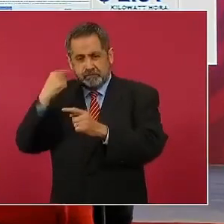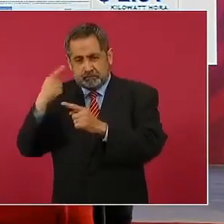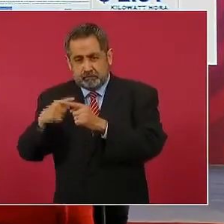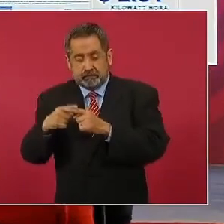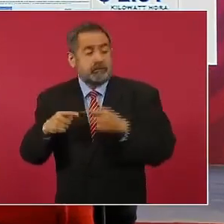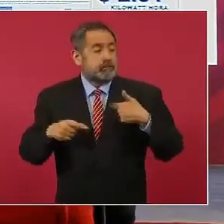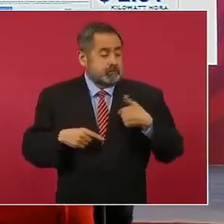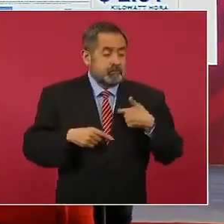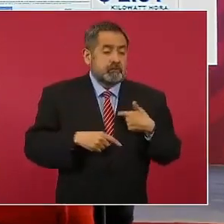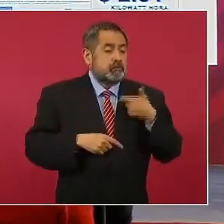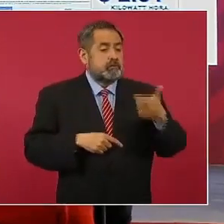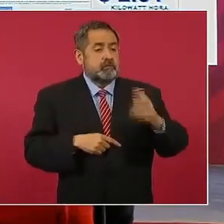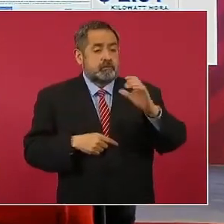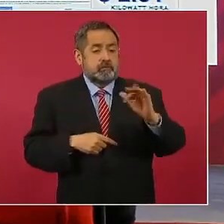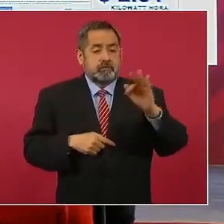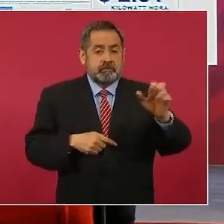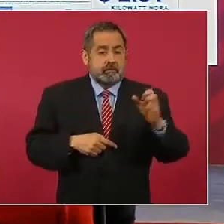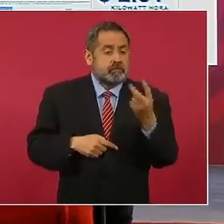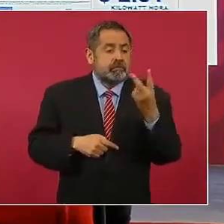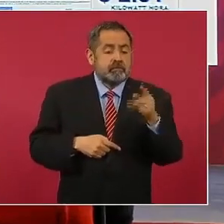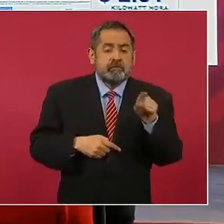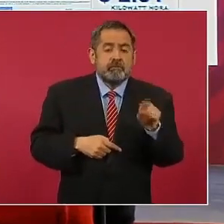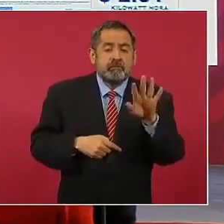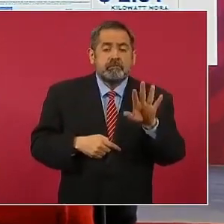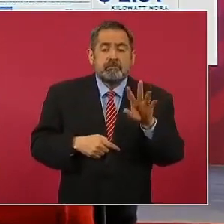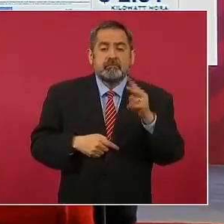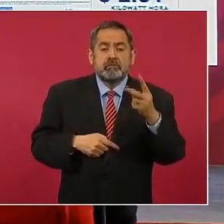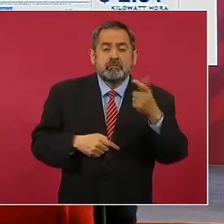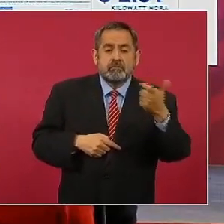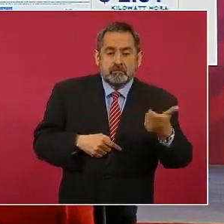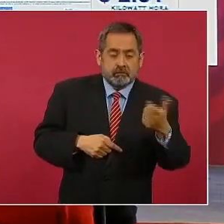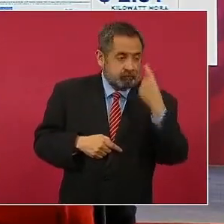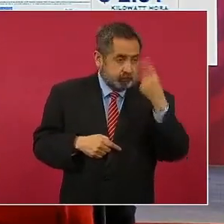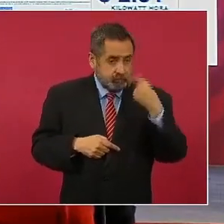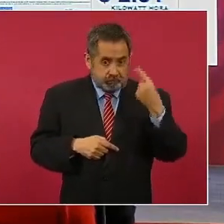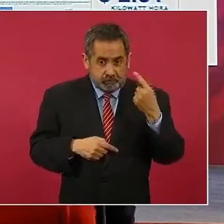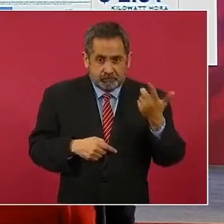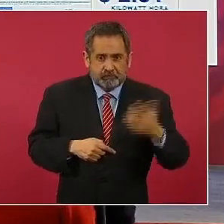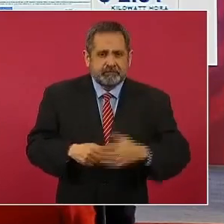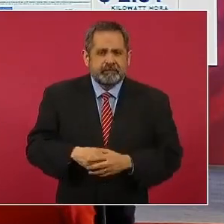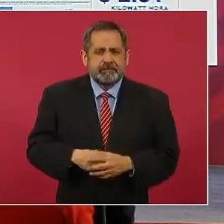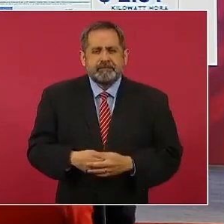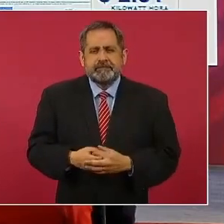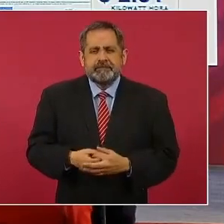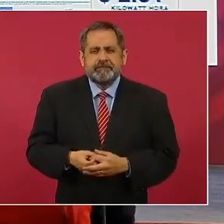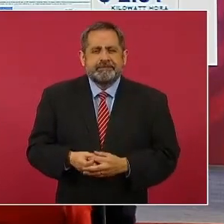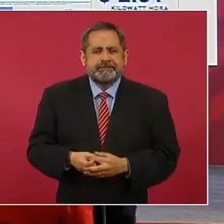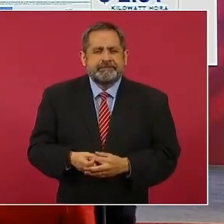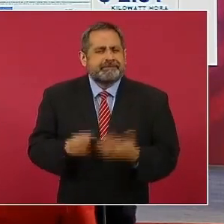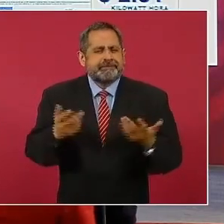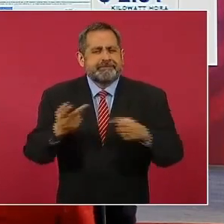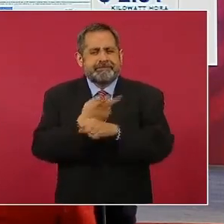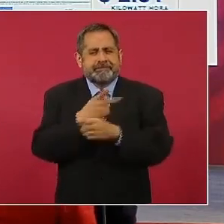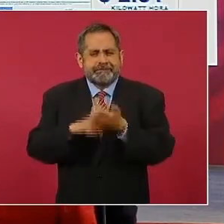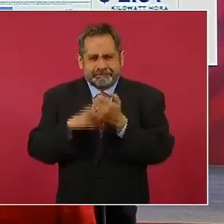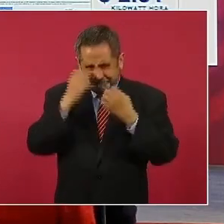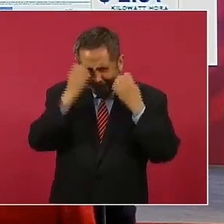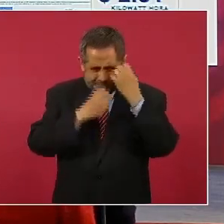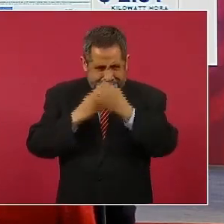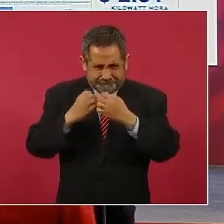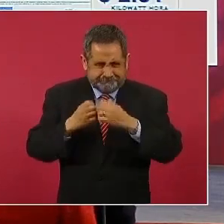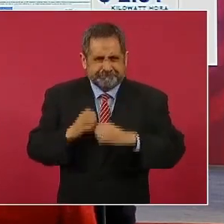misma CFE 2.51 pesos por kilowatt-hora. Entonces, ¿qué es lo que vamos a